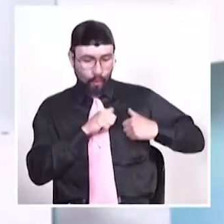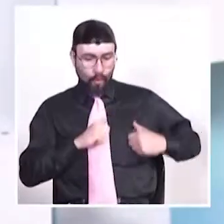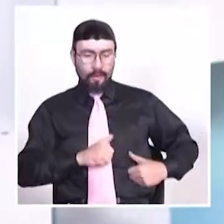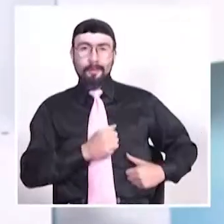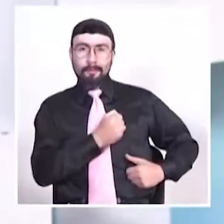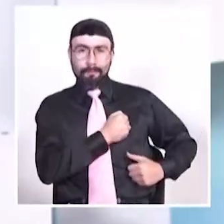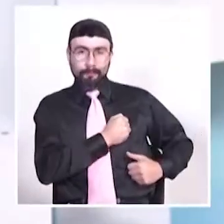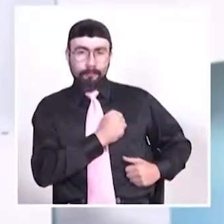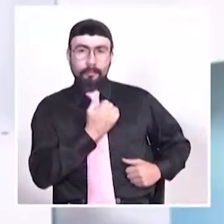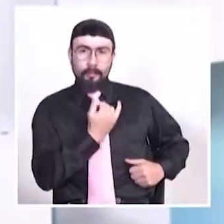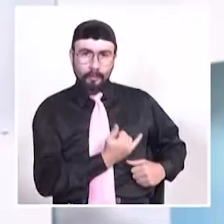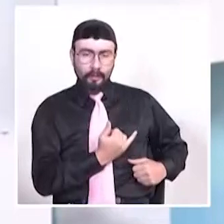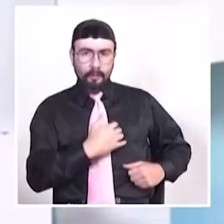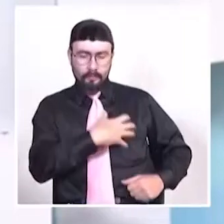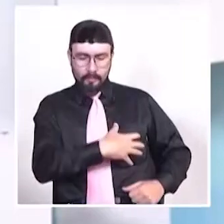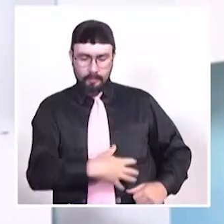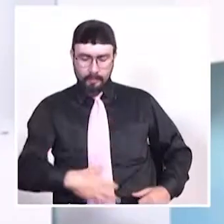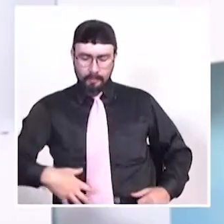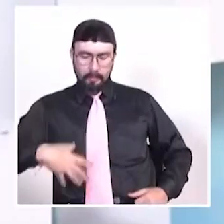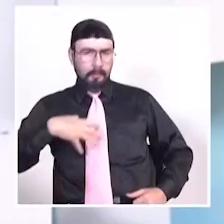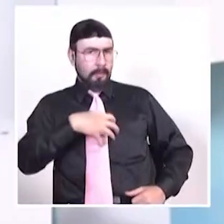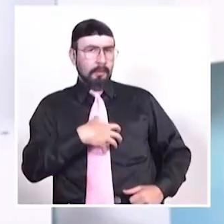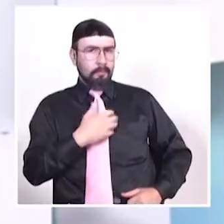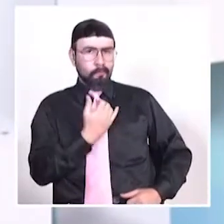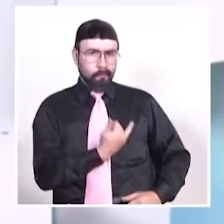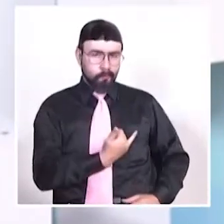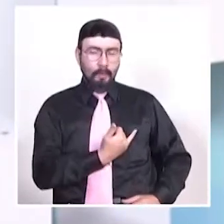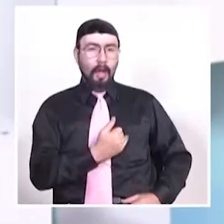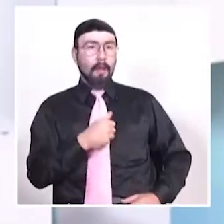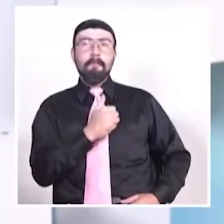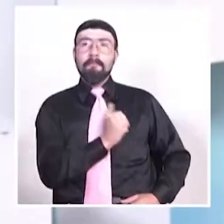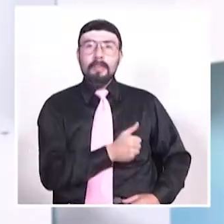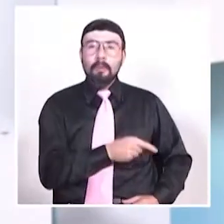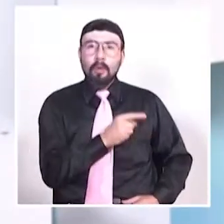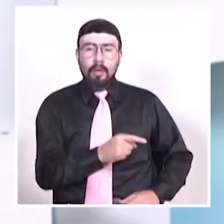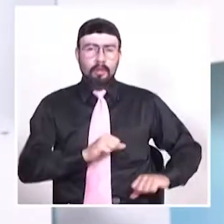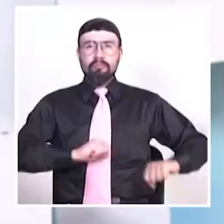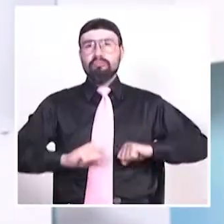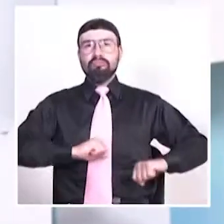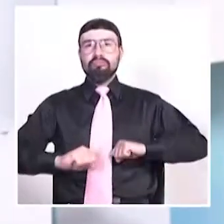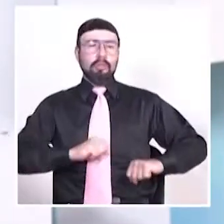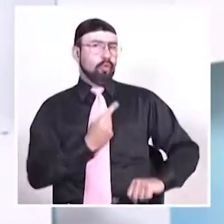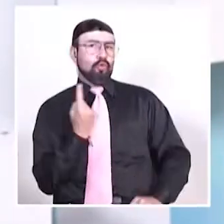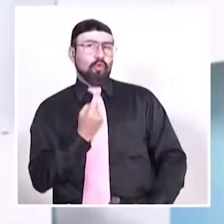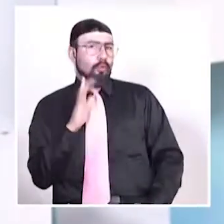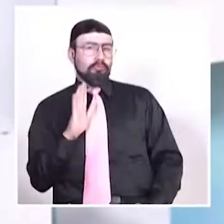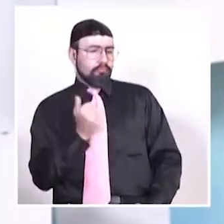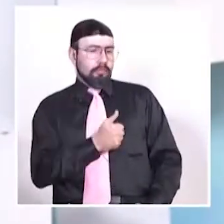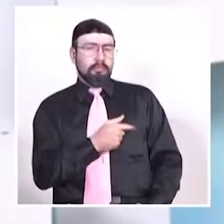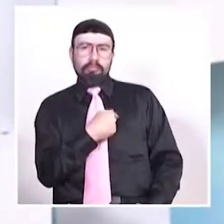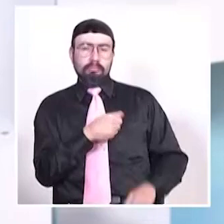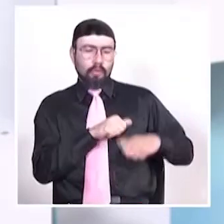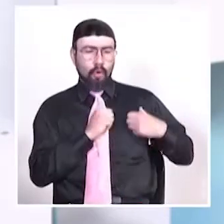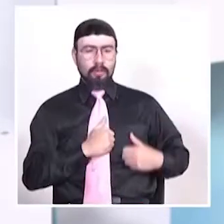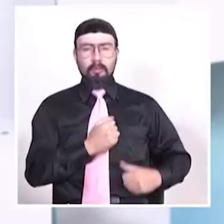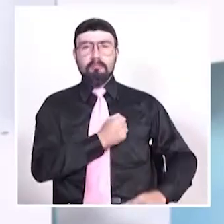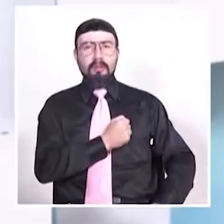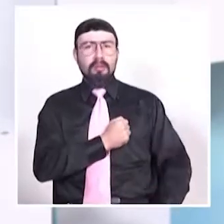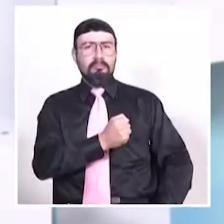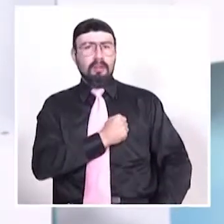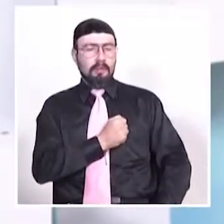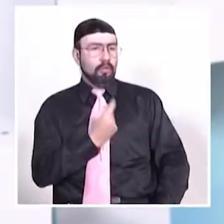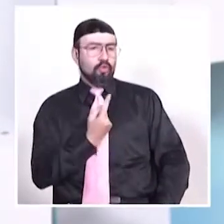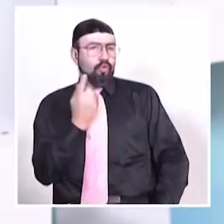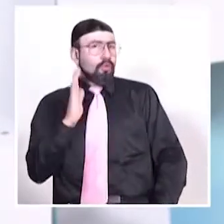de las vísceras que tienen una inervación autónoma. O sea, autónomo quiere